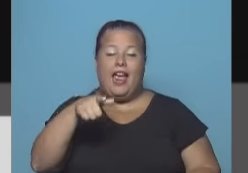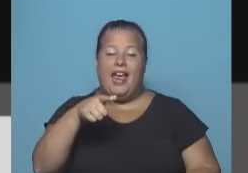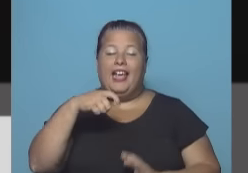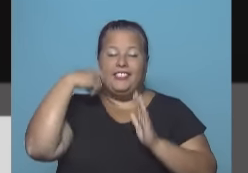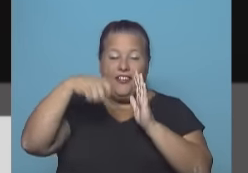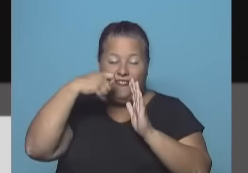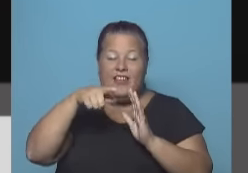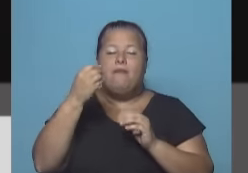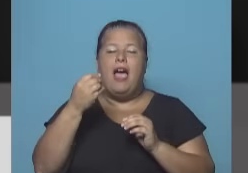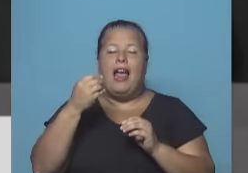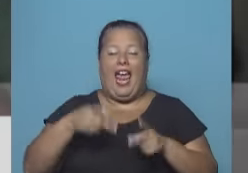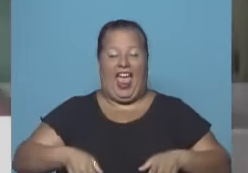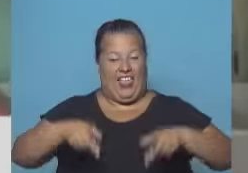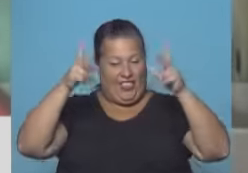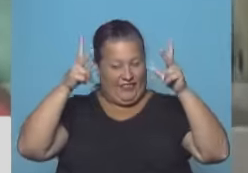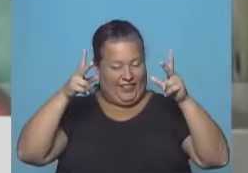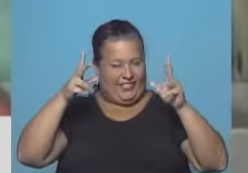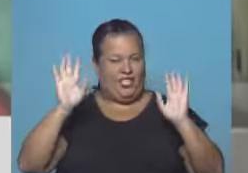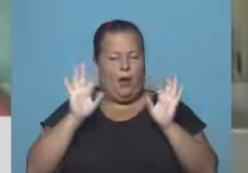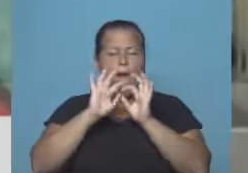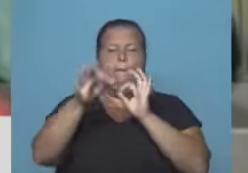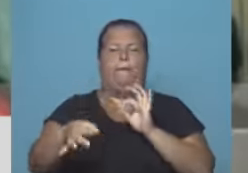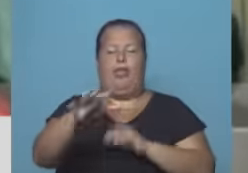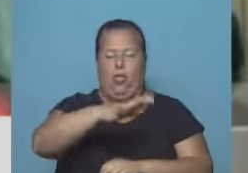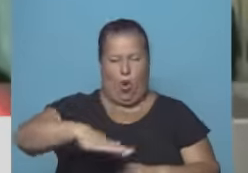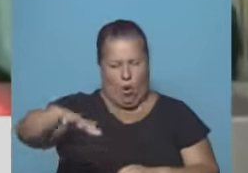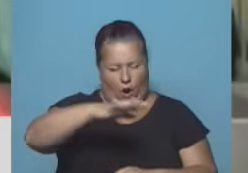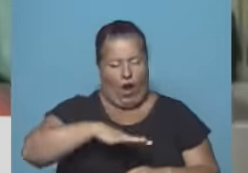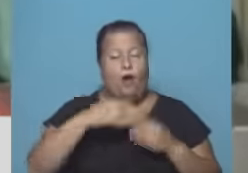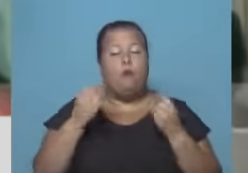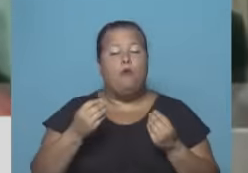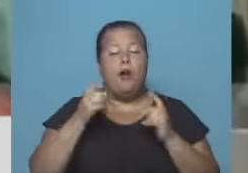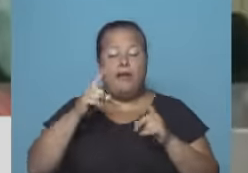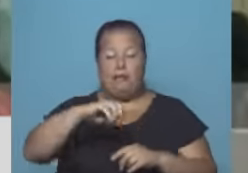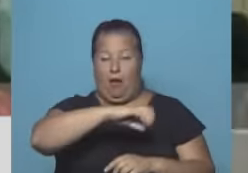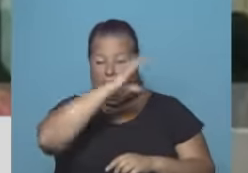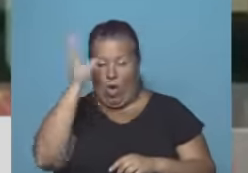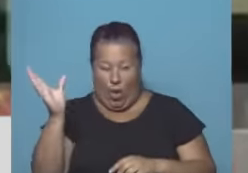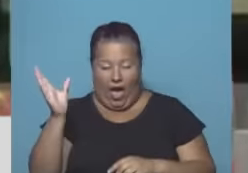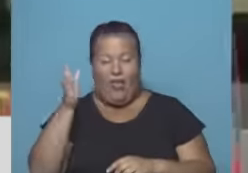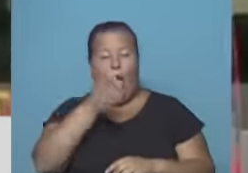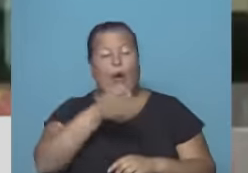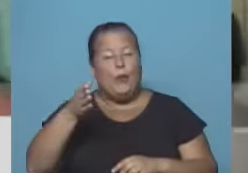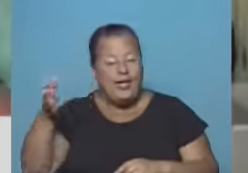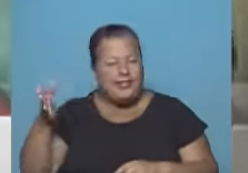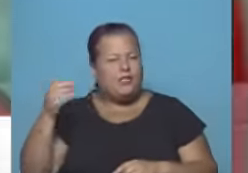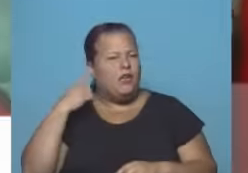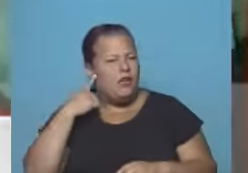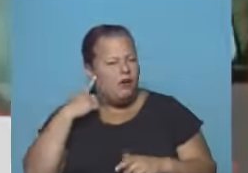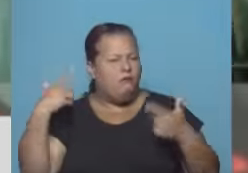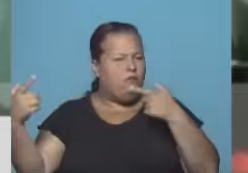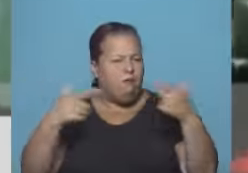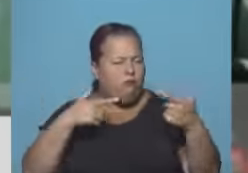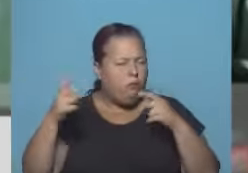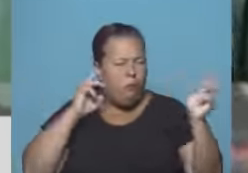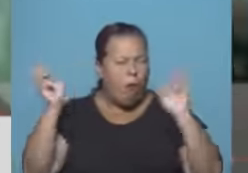Grabado, fíjense, desde edificios, ¿no? Muy cerca de la zona, porque en plena madrugada los vecinos empezaron a escuchar esos disparos,